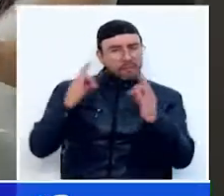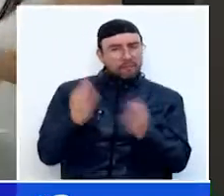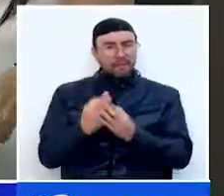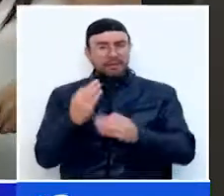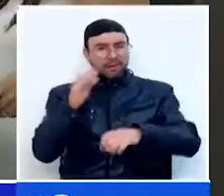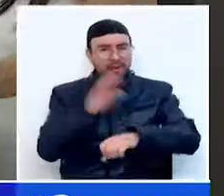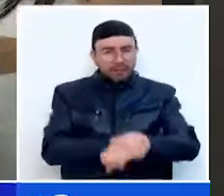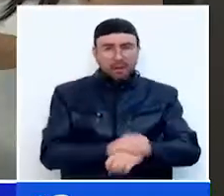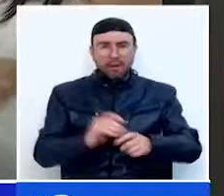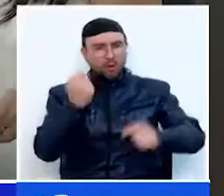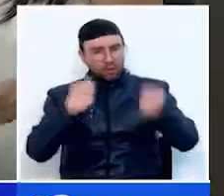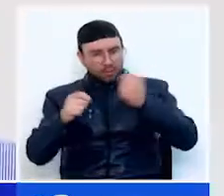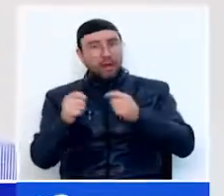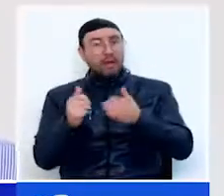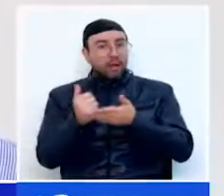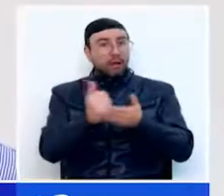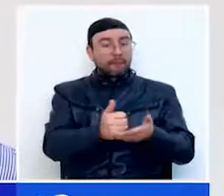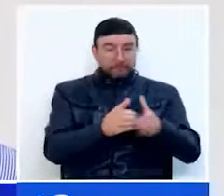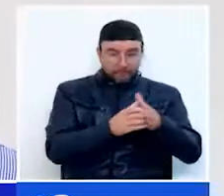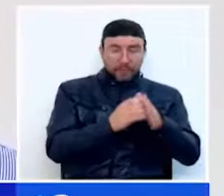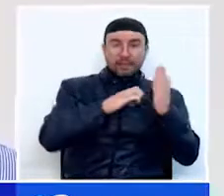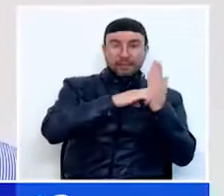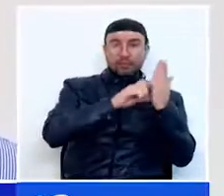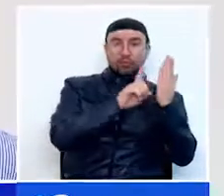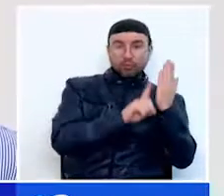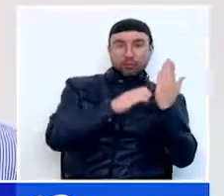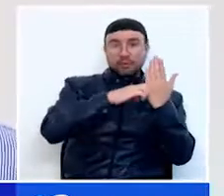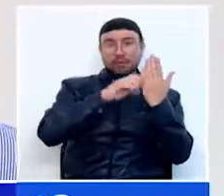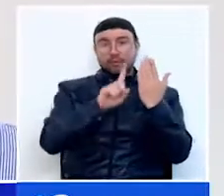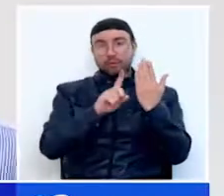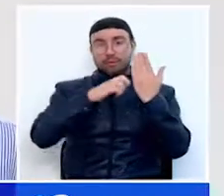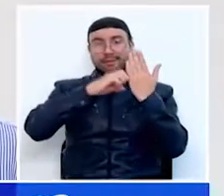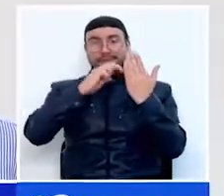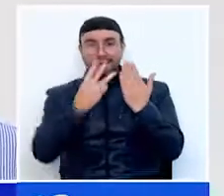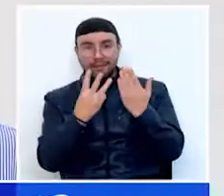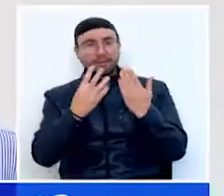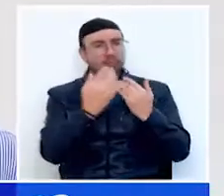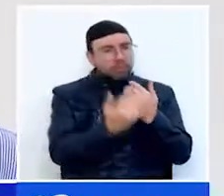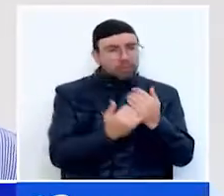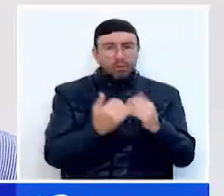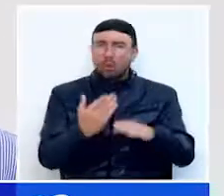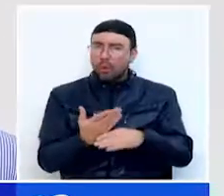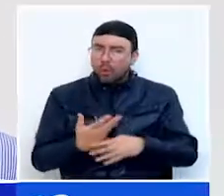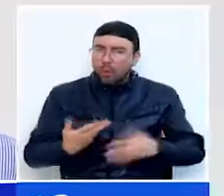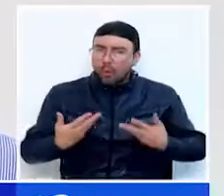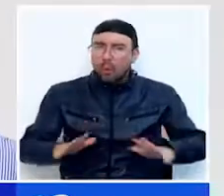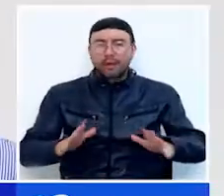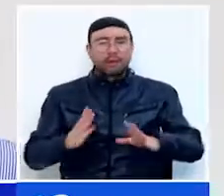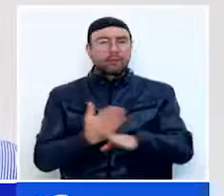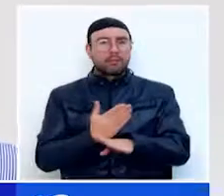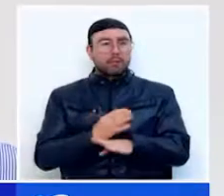comercial. Para los extractos 1, 2 y 3, cualquier problema o cualquier solución, cualquier problema que